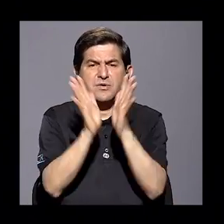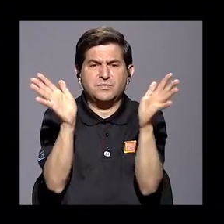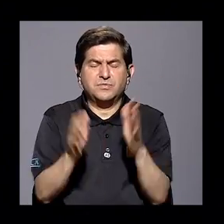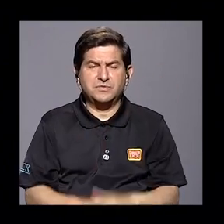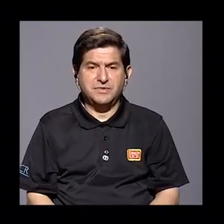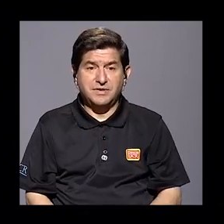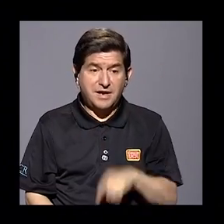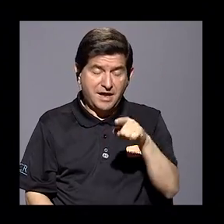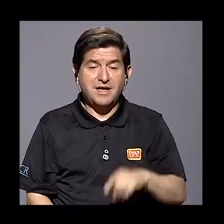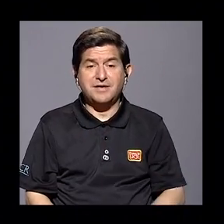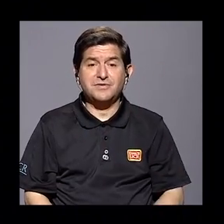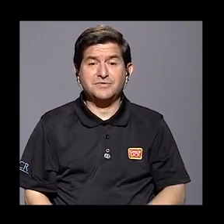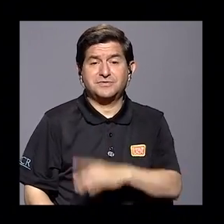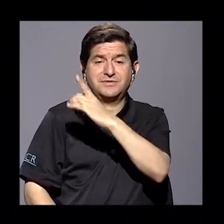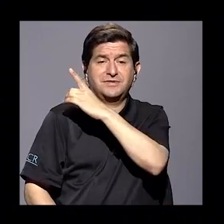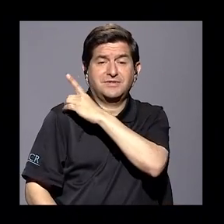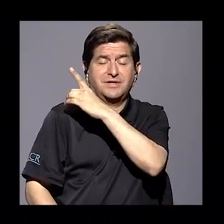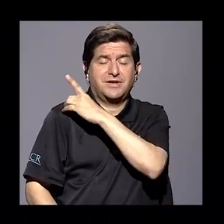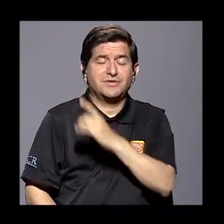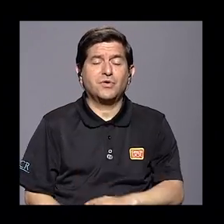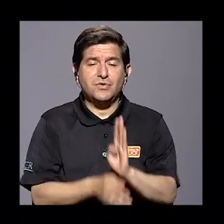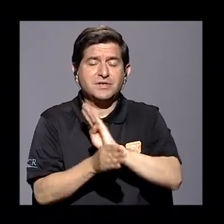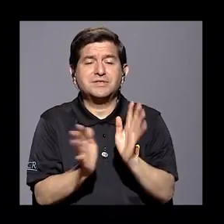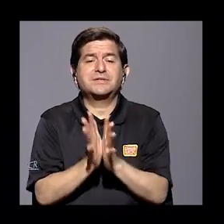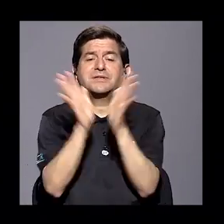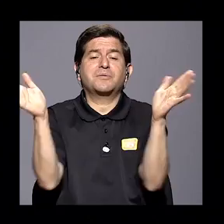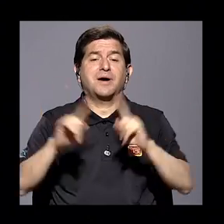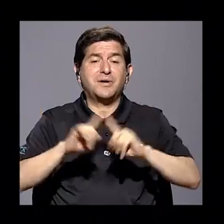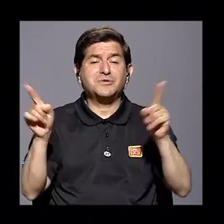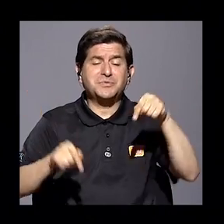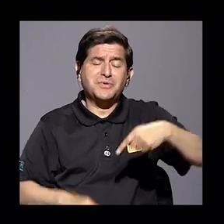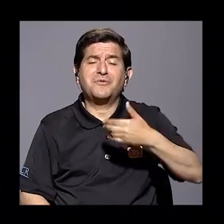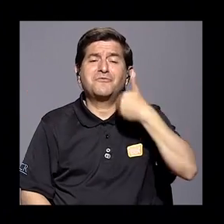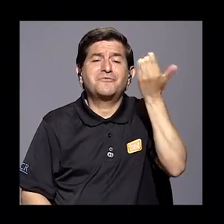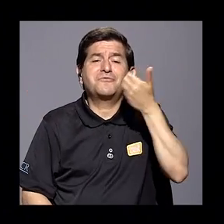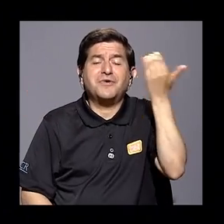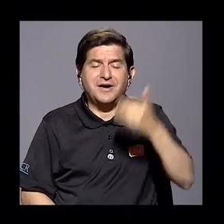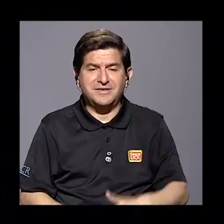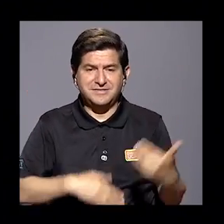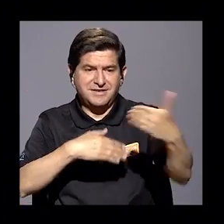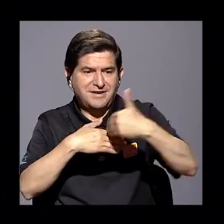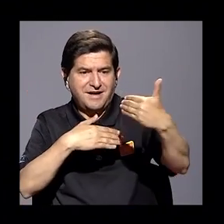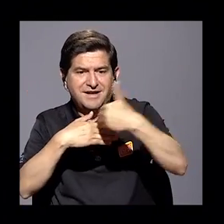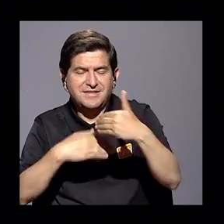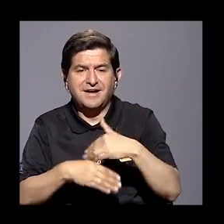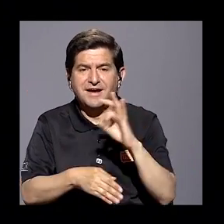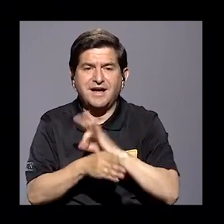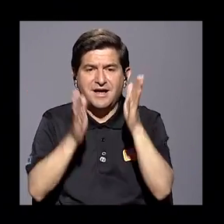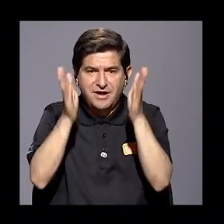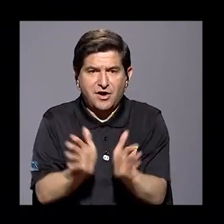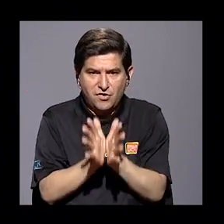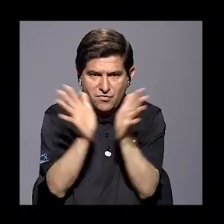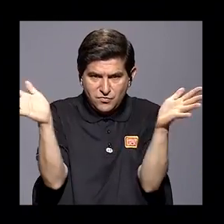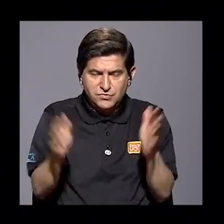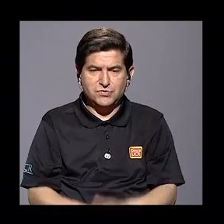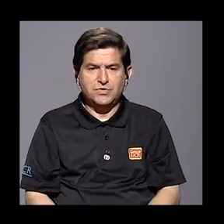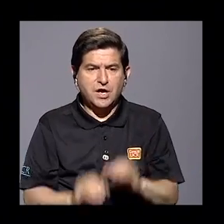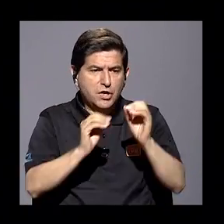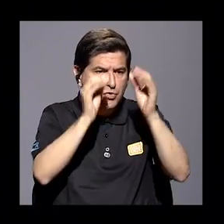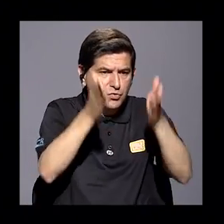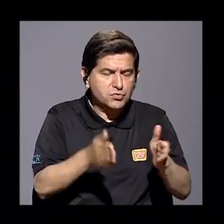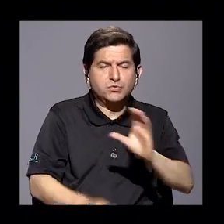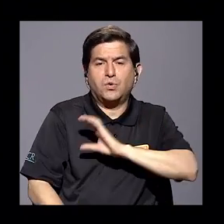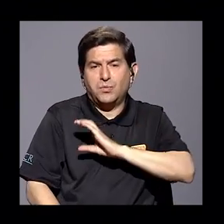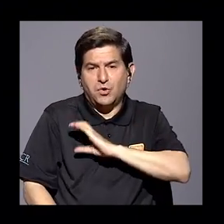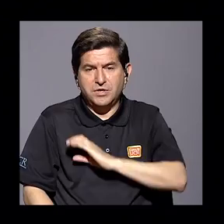función pública están sentados en la junta directiva de los bancos públicos lo que pasa es que aquí ha sido muy fácil atacar a la mayor parte de funcionarios públicos que